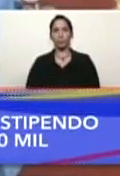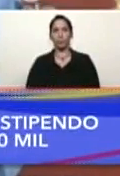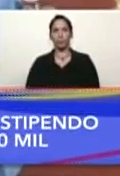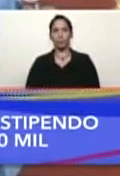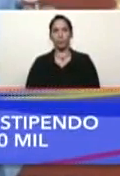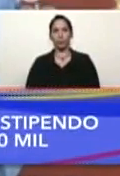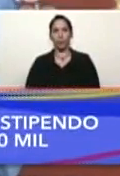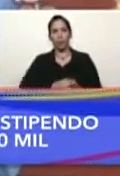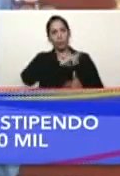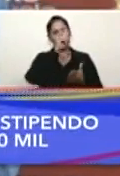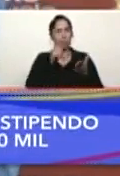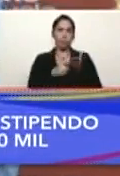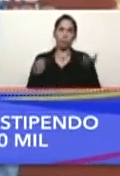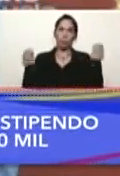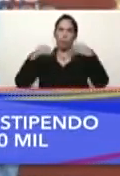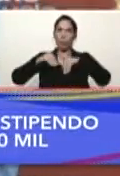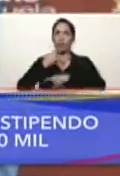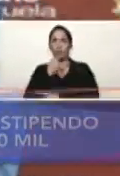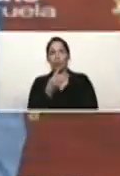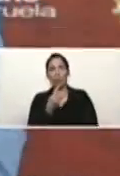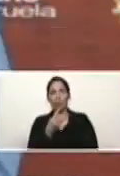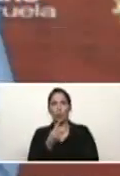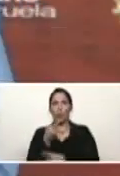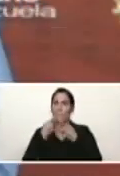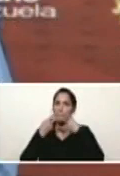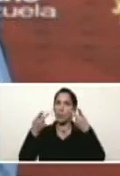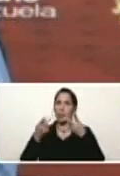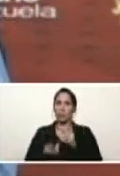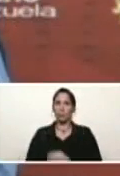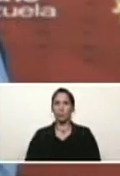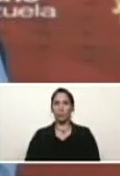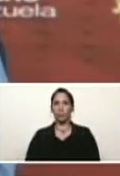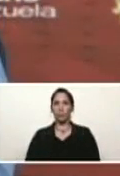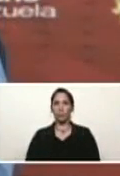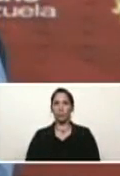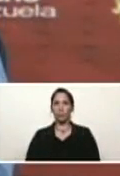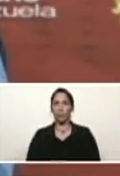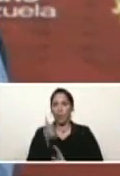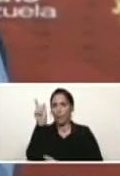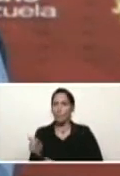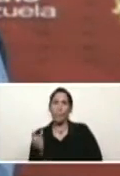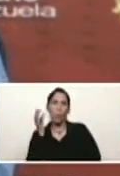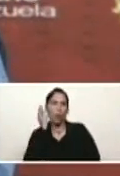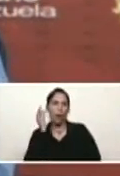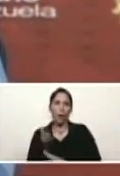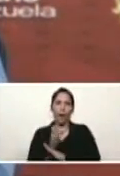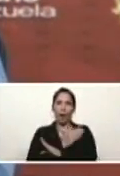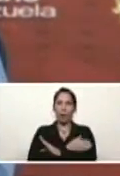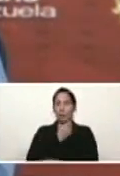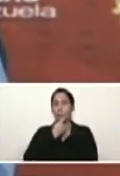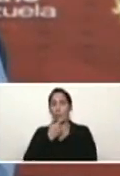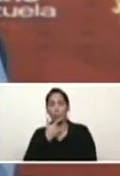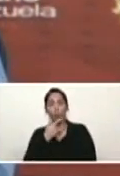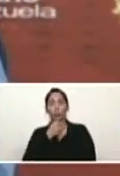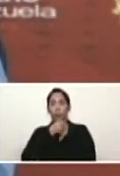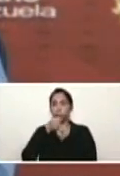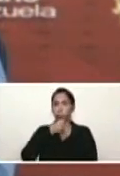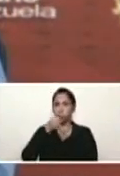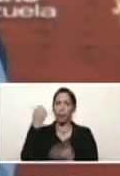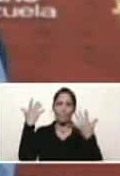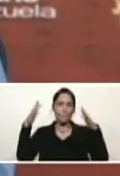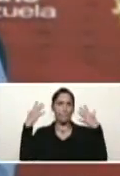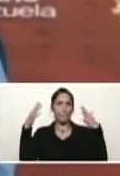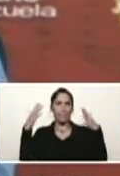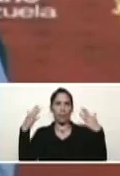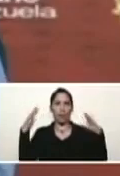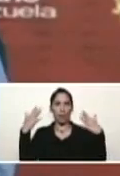Estoy totalmente de acuerdo con lo que dijo en su discurso Carmen Hilaria. Muy hermoso discurso. Vamos a darle un aplauso a